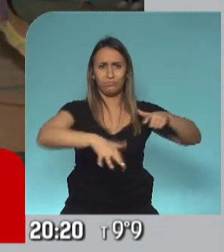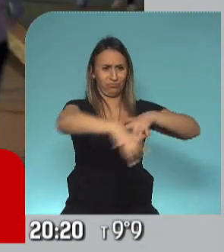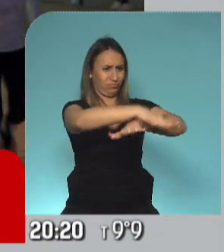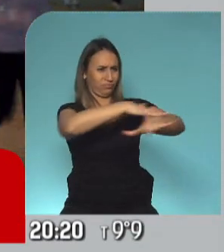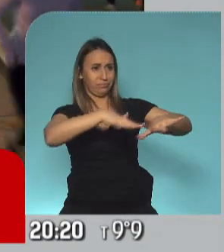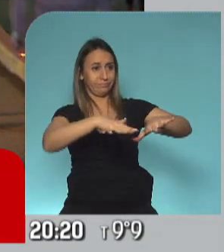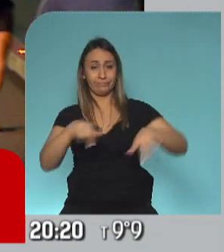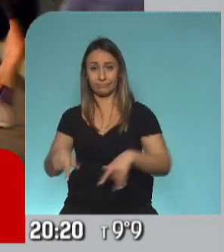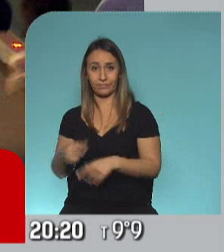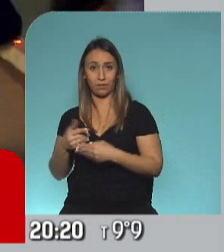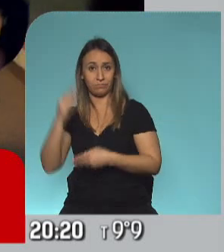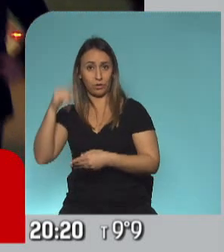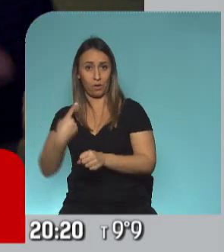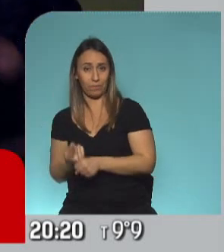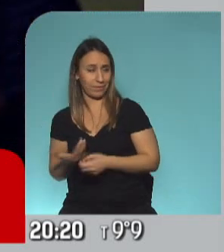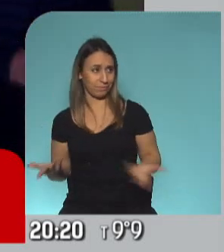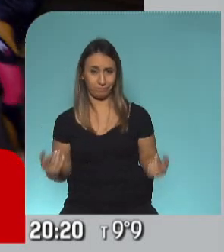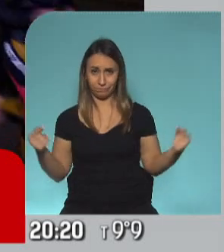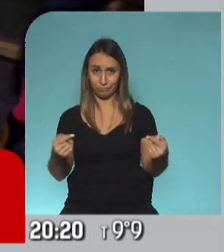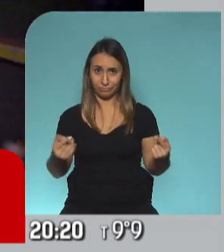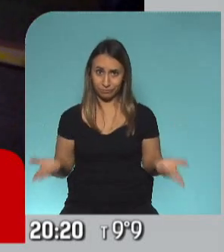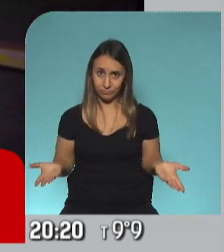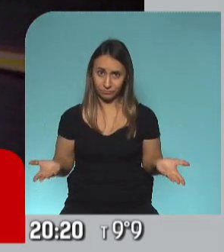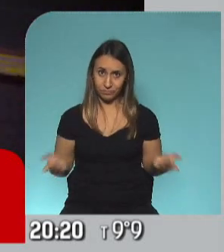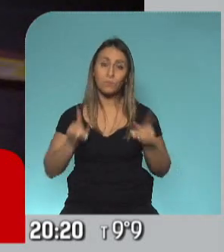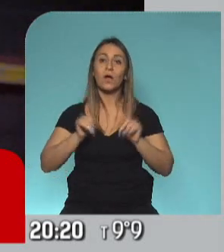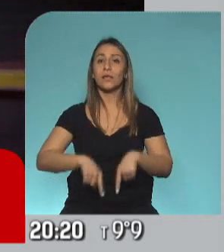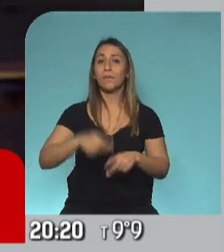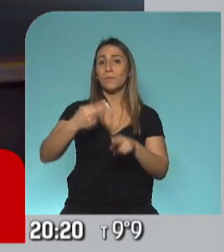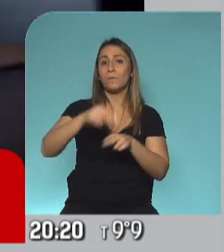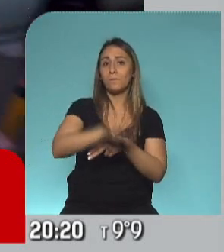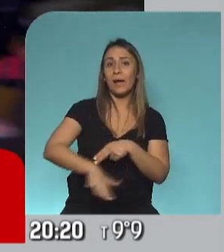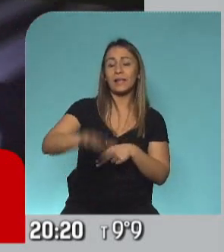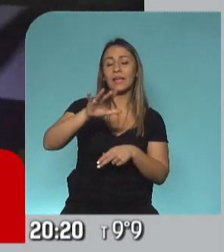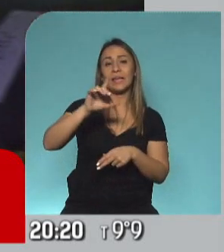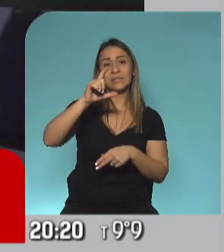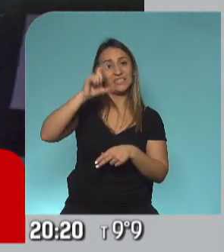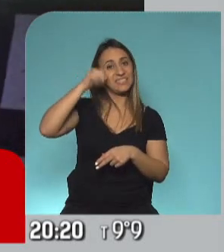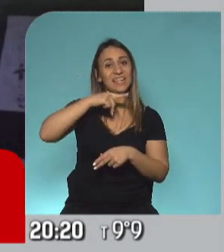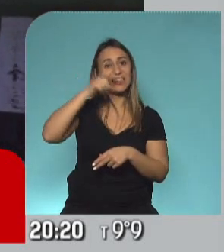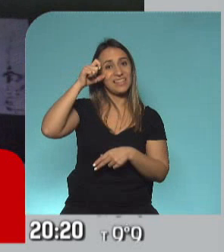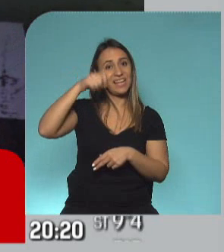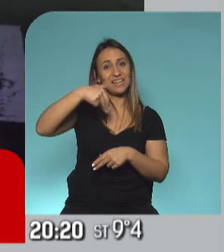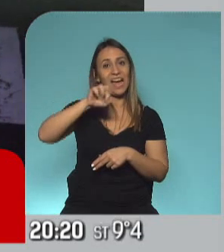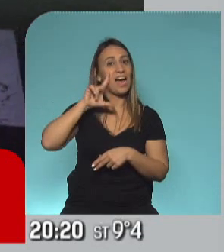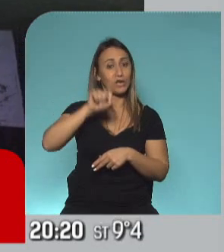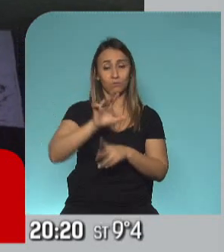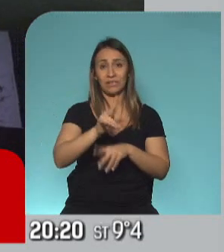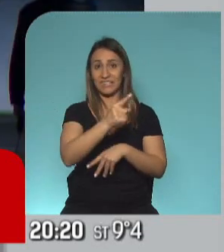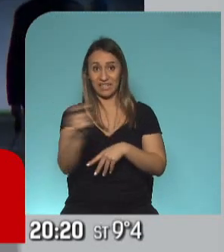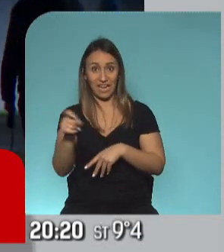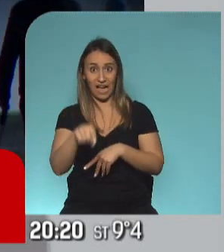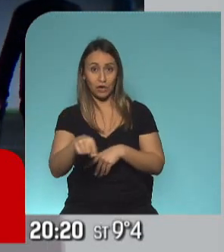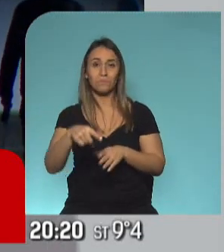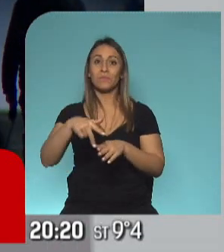guarda algo simbólico. Claro, y no quise nombrar el Parque Centenario, que si bien está en Caballito y Saavedra tanto, porque se notaban grandes